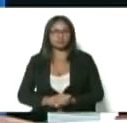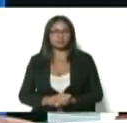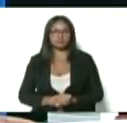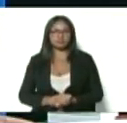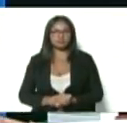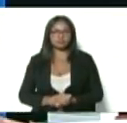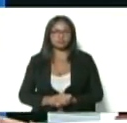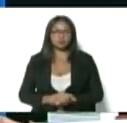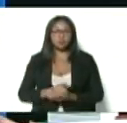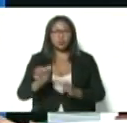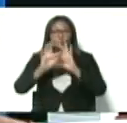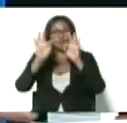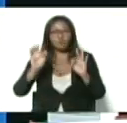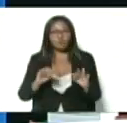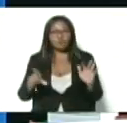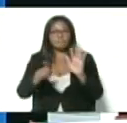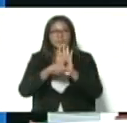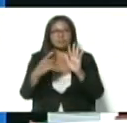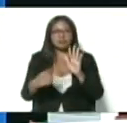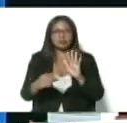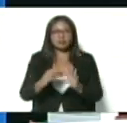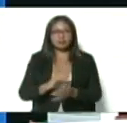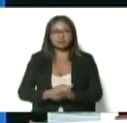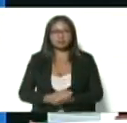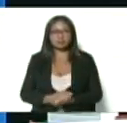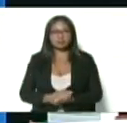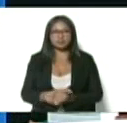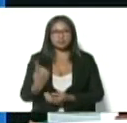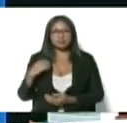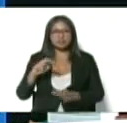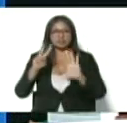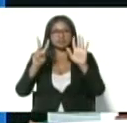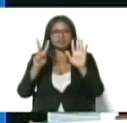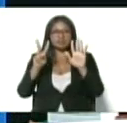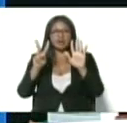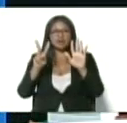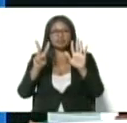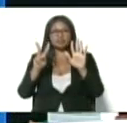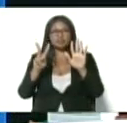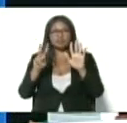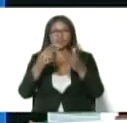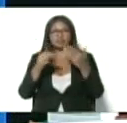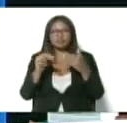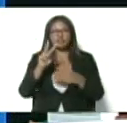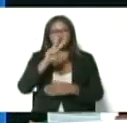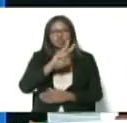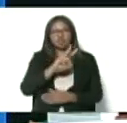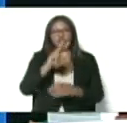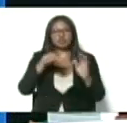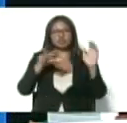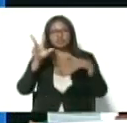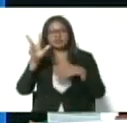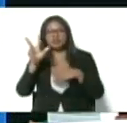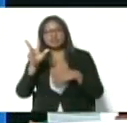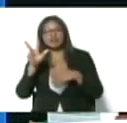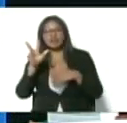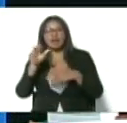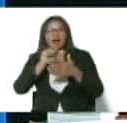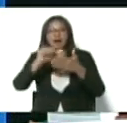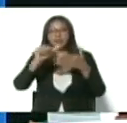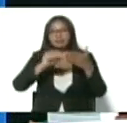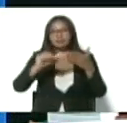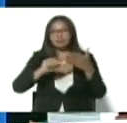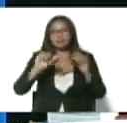de ley que tiene siete títulos con 217 artículos ya